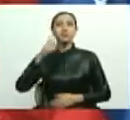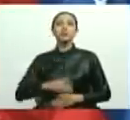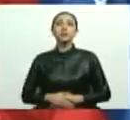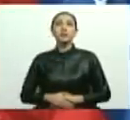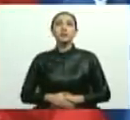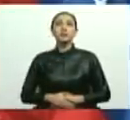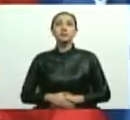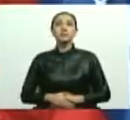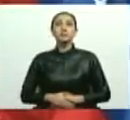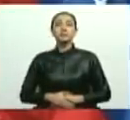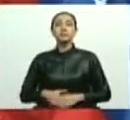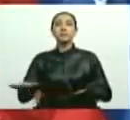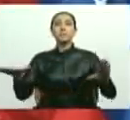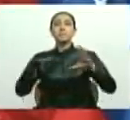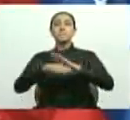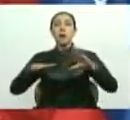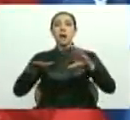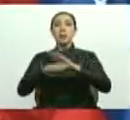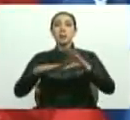hoy, martes,